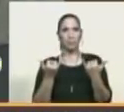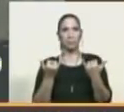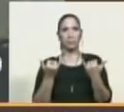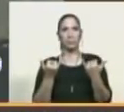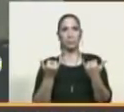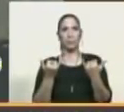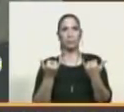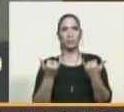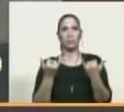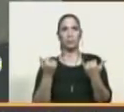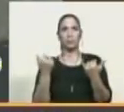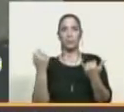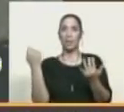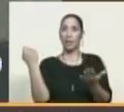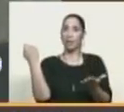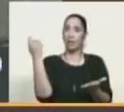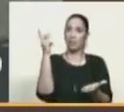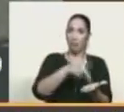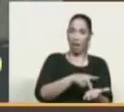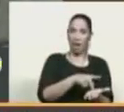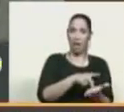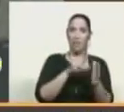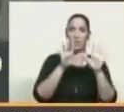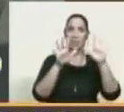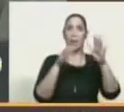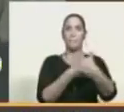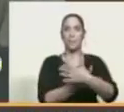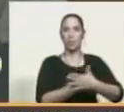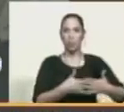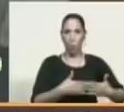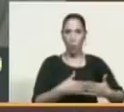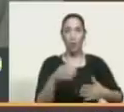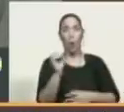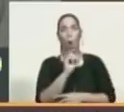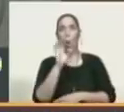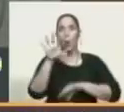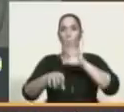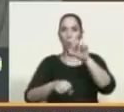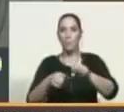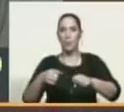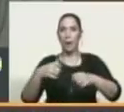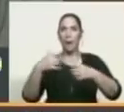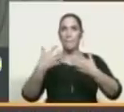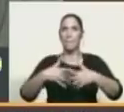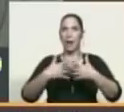trae 10 millones de dólares o una maquinaria de 10 millones de dólares,